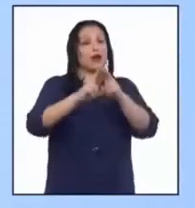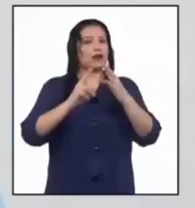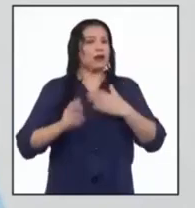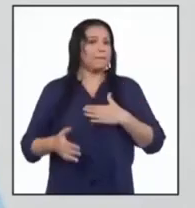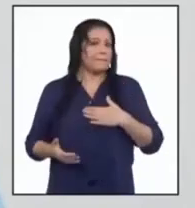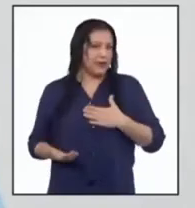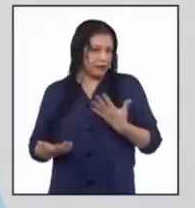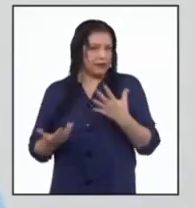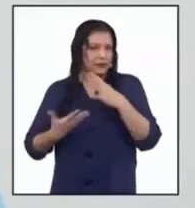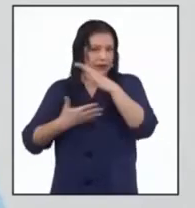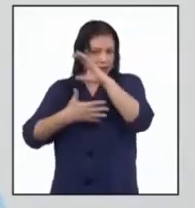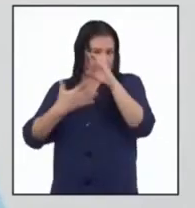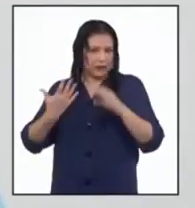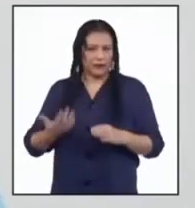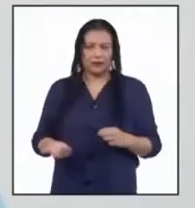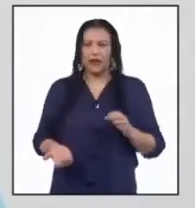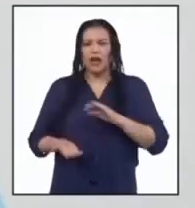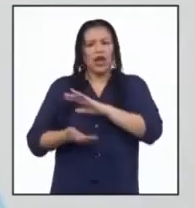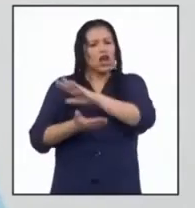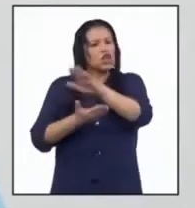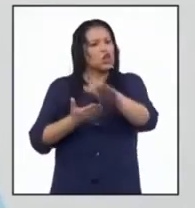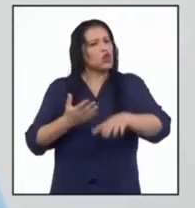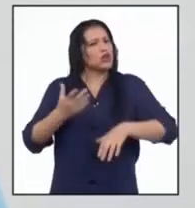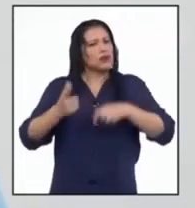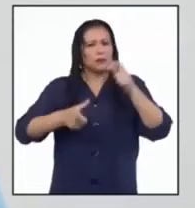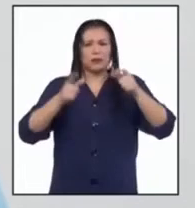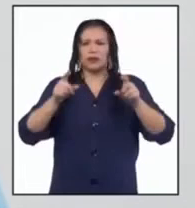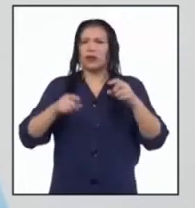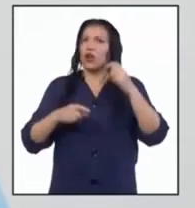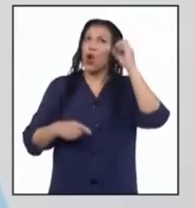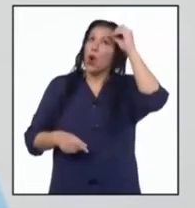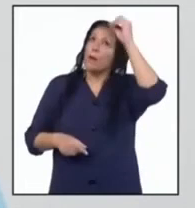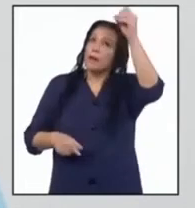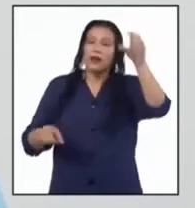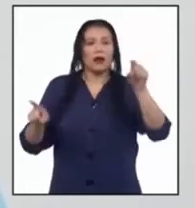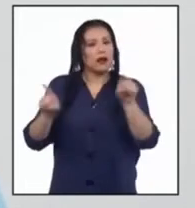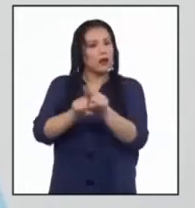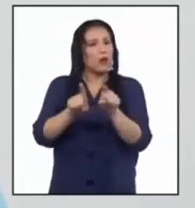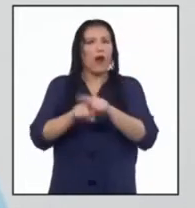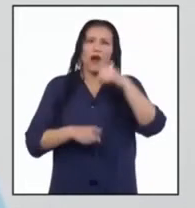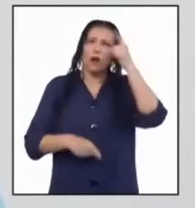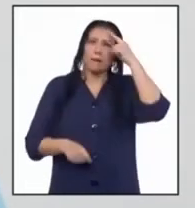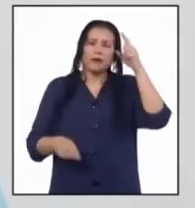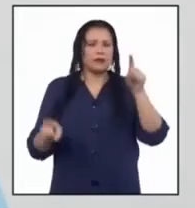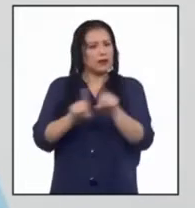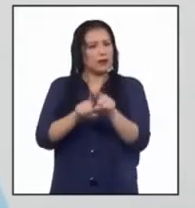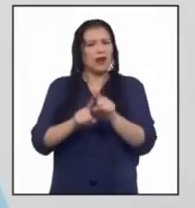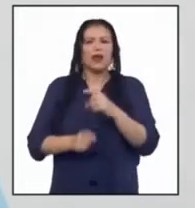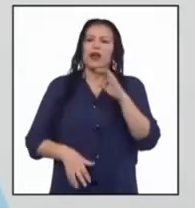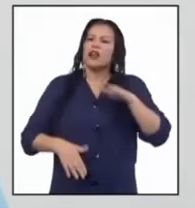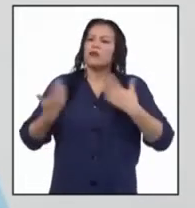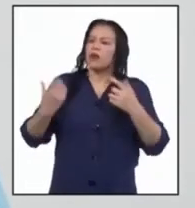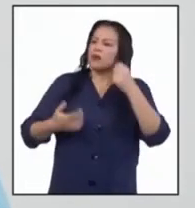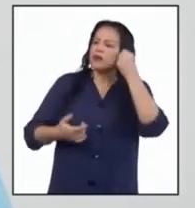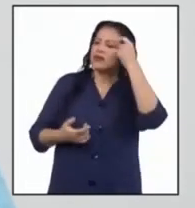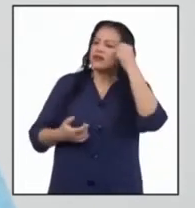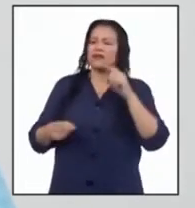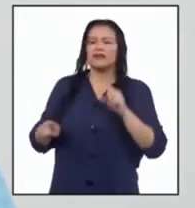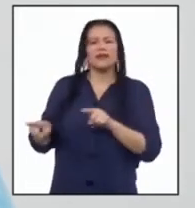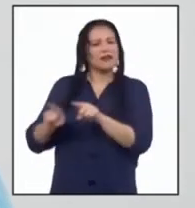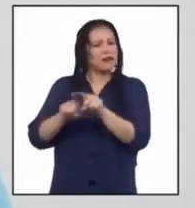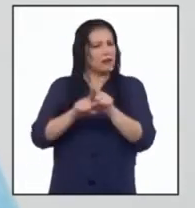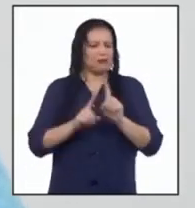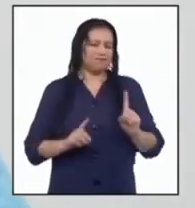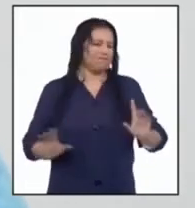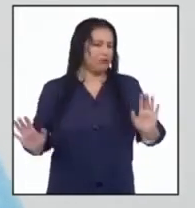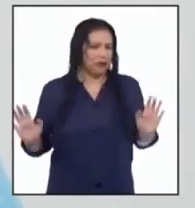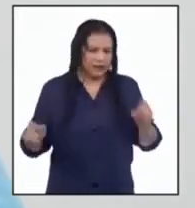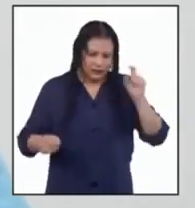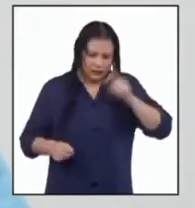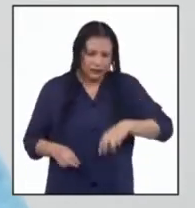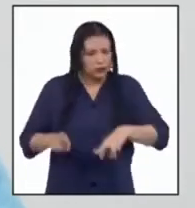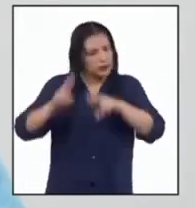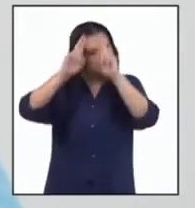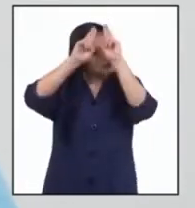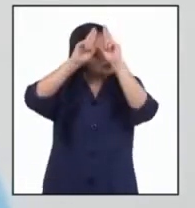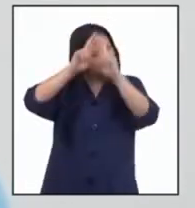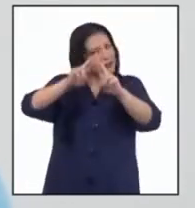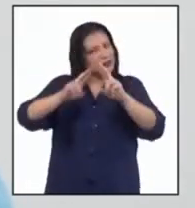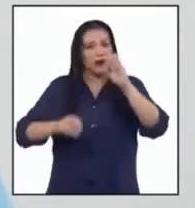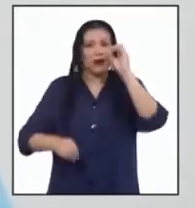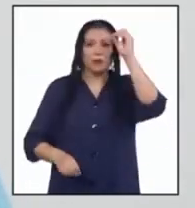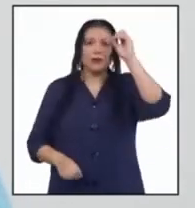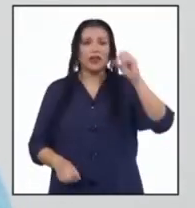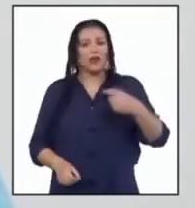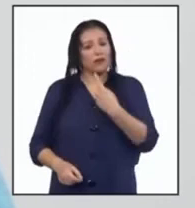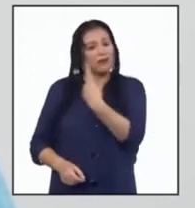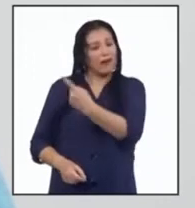todos tenemos los mismos puntos de vista, ni podemos entender las mismas cosas. Tenemos que respetar la opinión